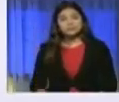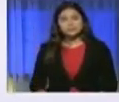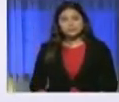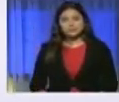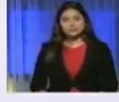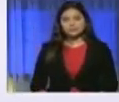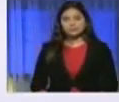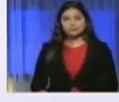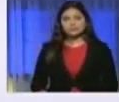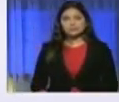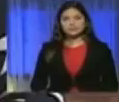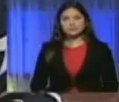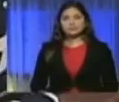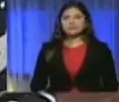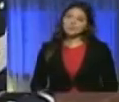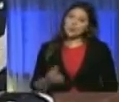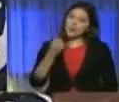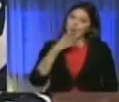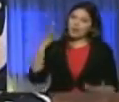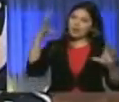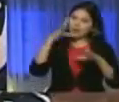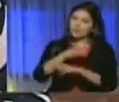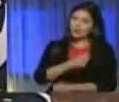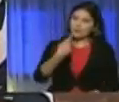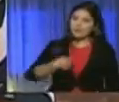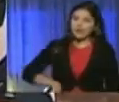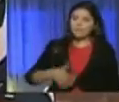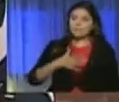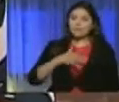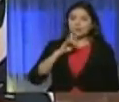Buenas noches, presidente. Mi nombre es Yairis Rivas.